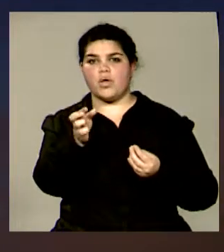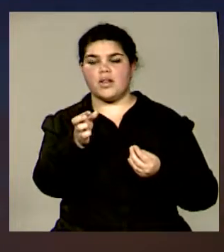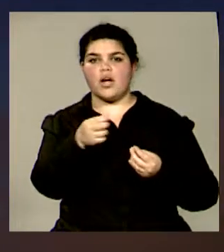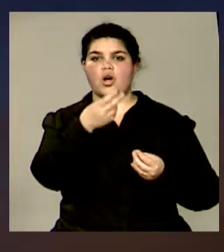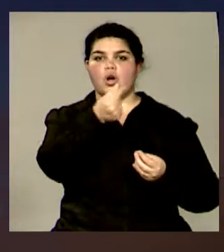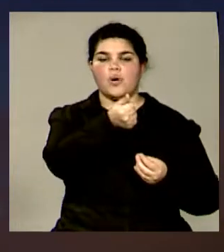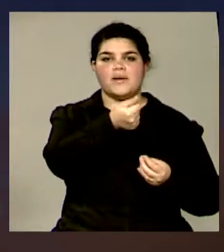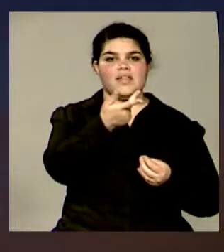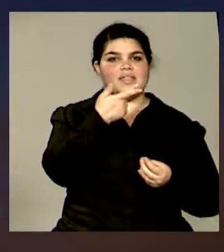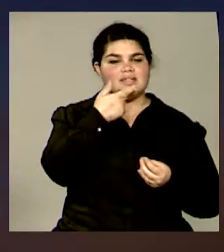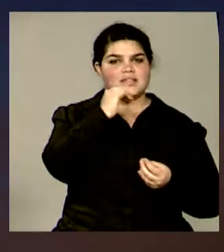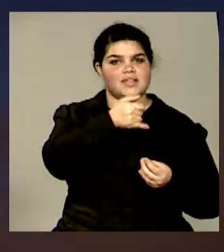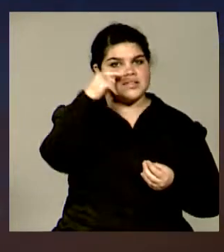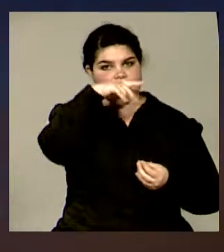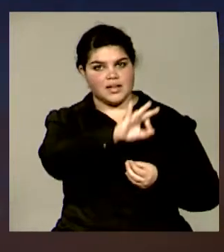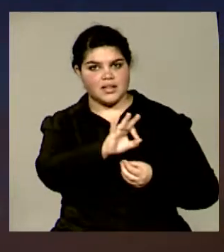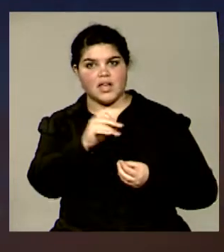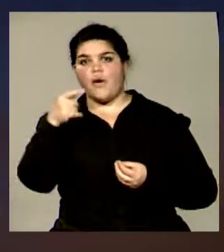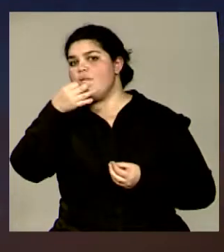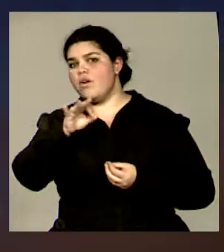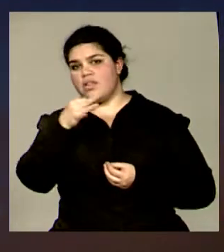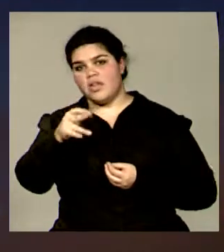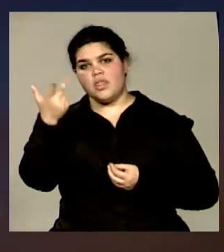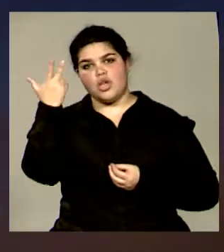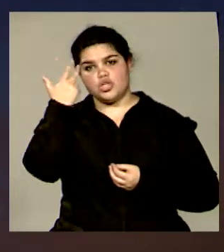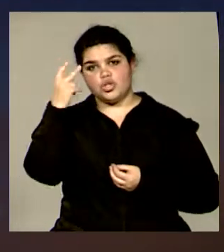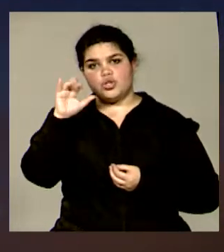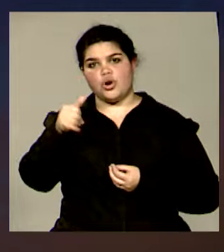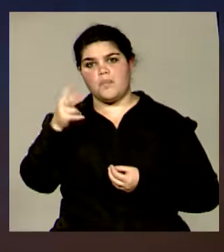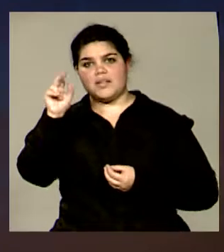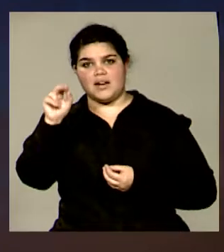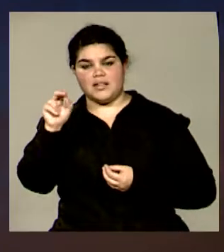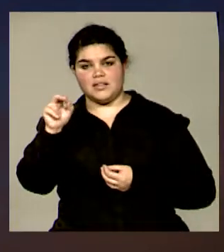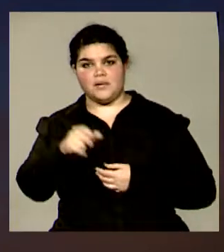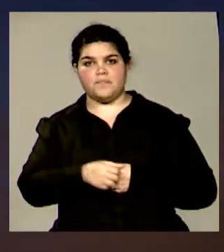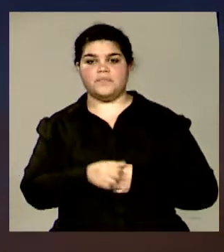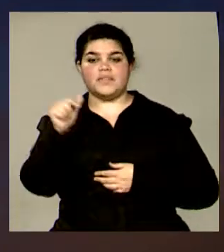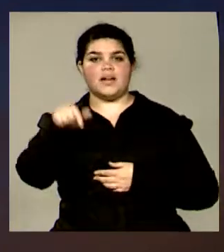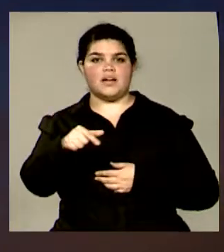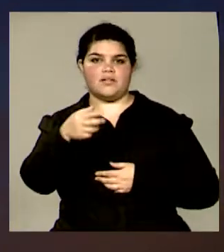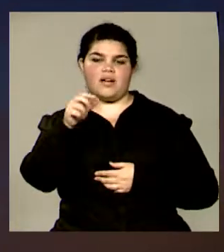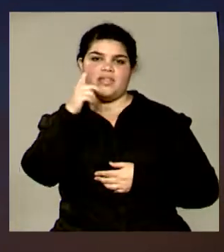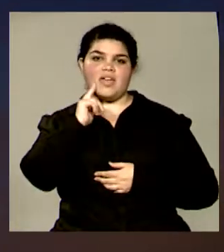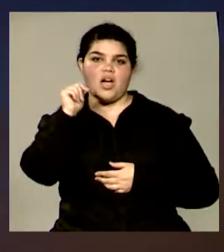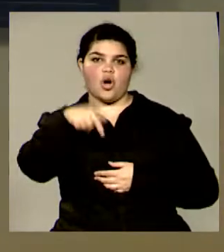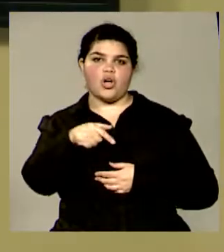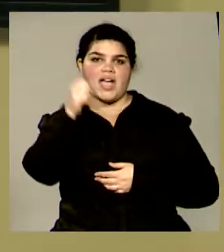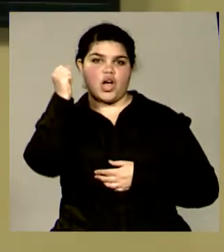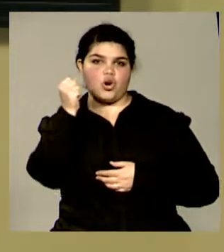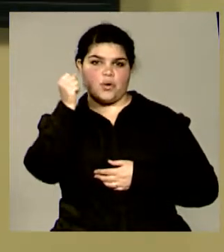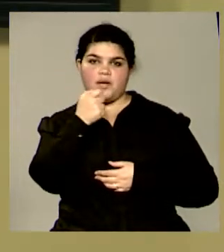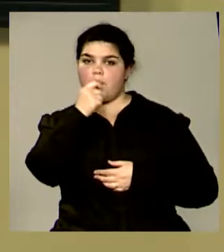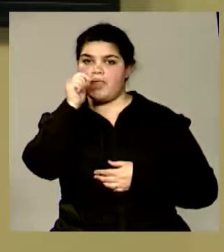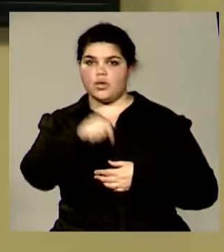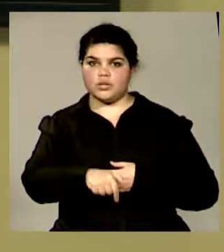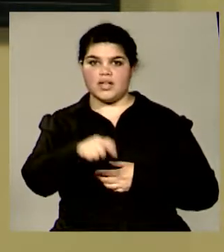compra, 17.70 y para la venta, 18.30. Así cerraba entonces la jornada económica en